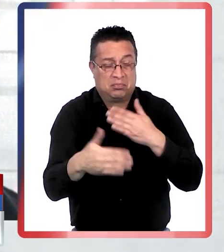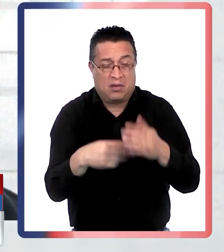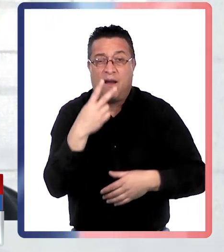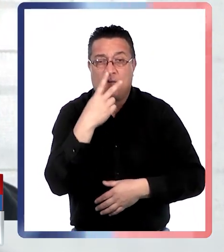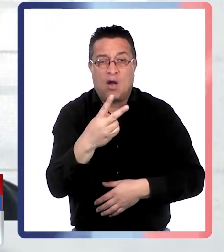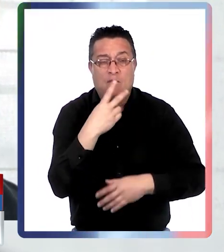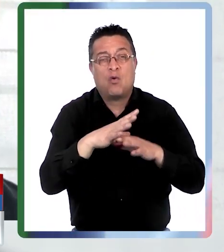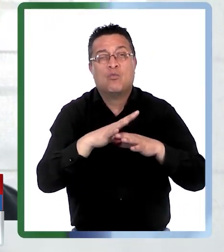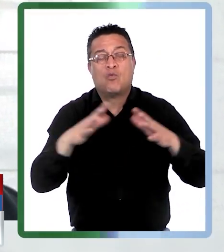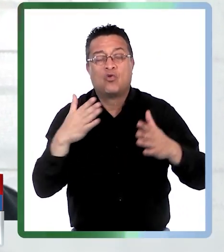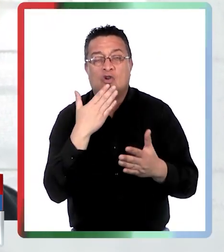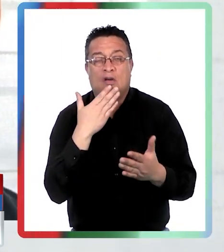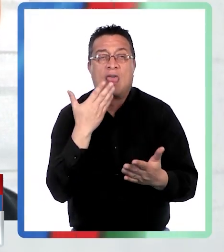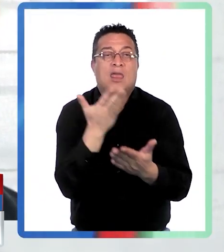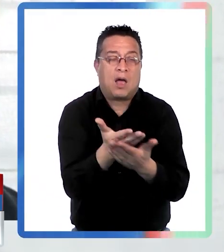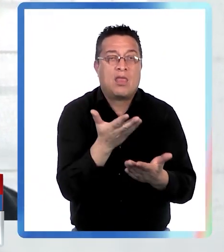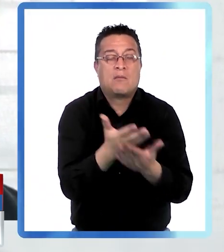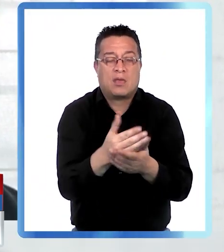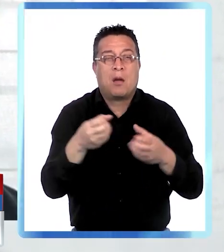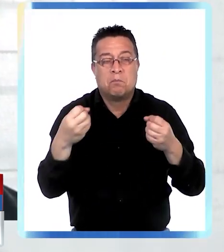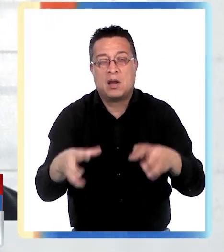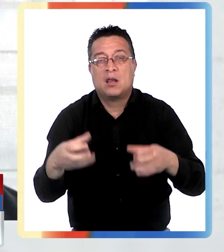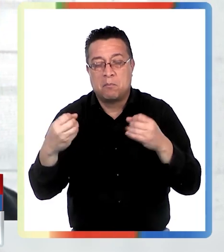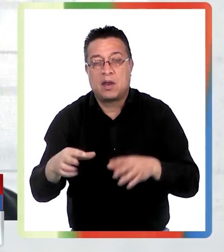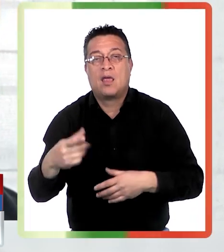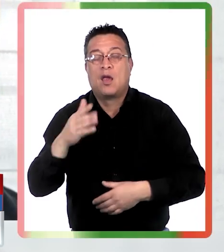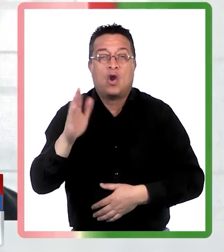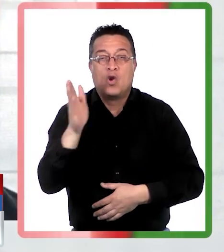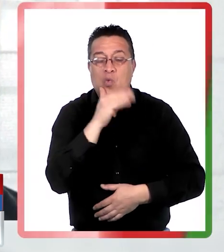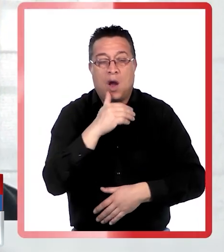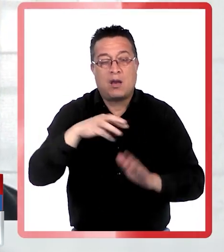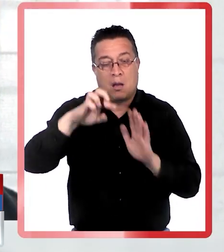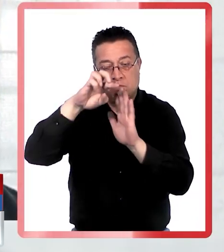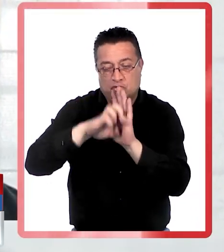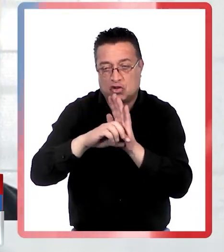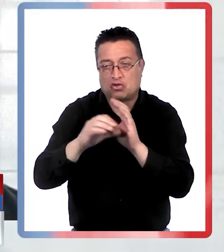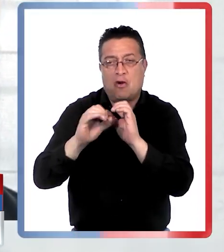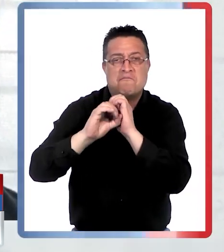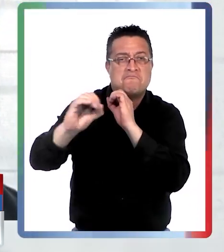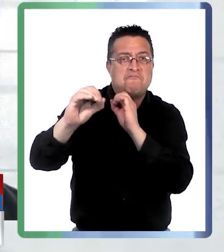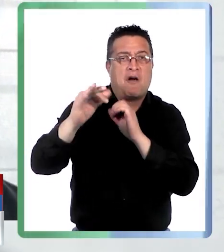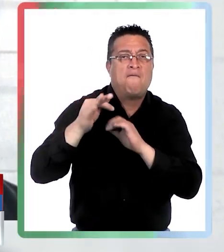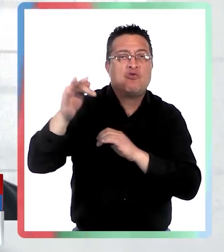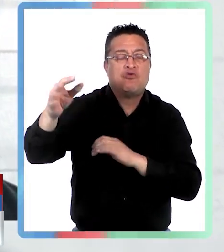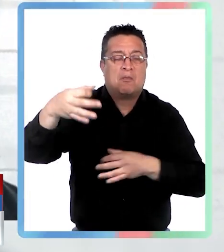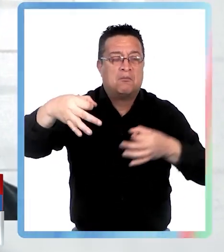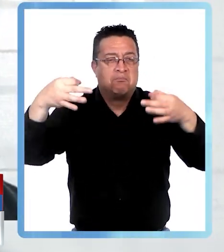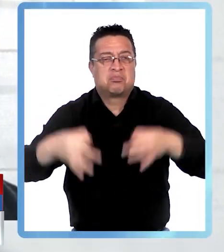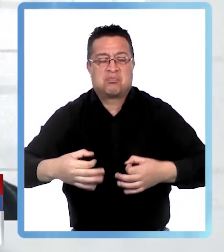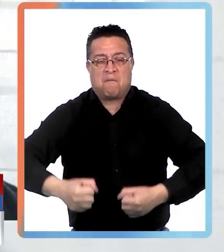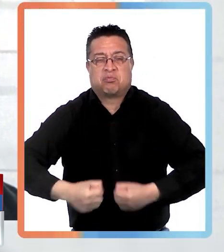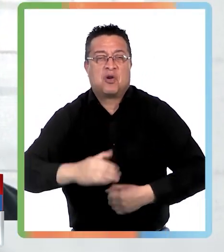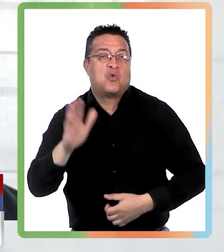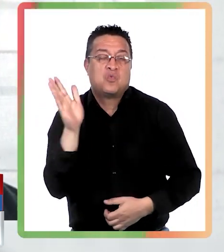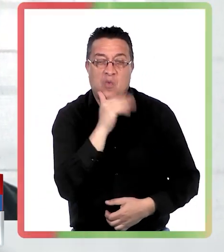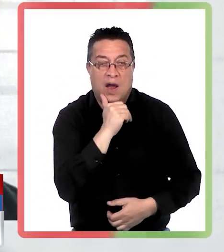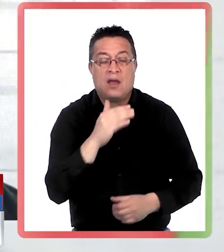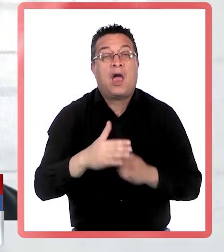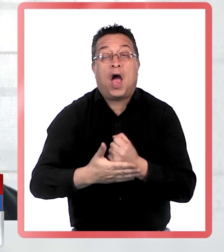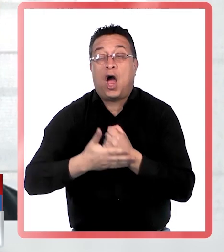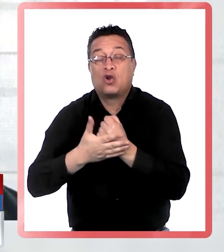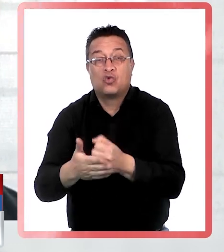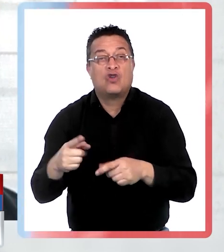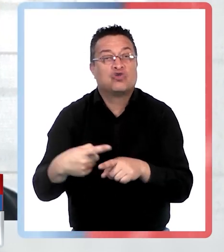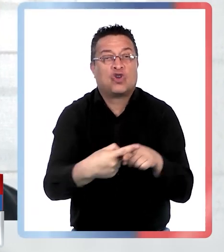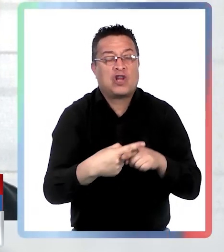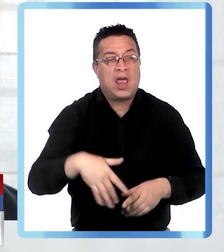siguen viendo muchas demandas que ha perdido el municipio no hay una cartera de proyectos robusta y por otro lado también no existen